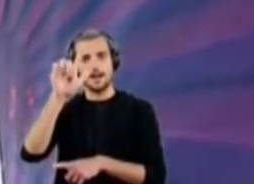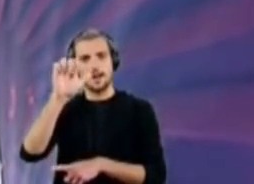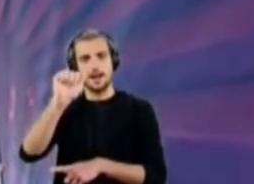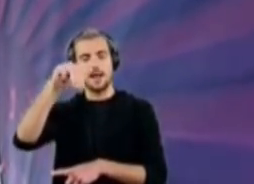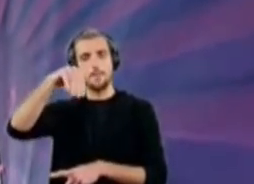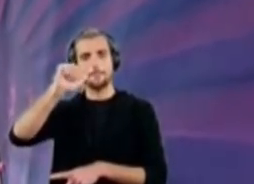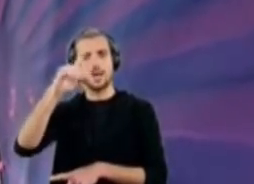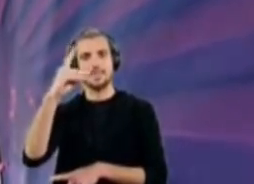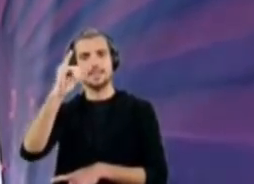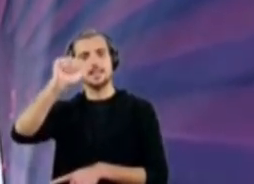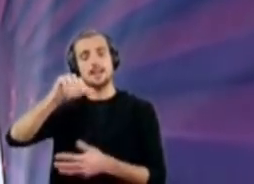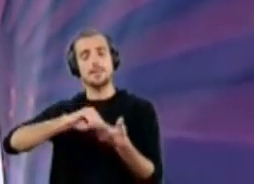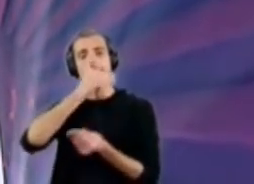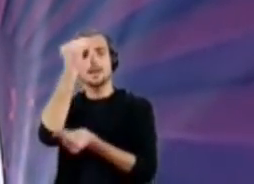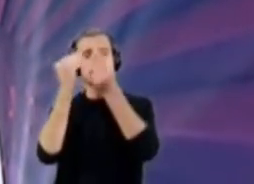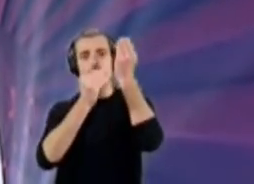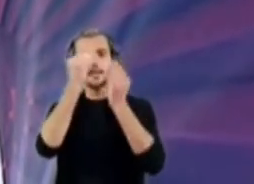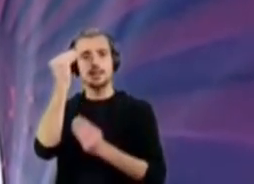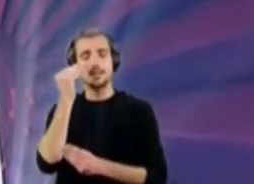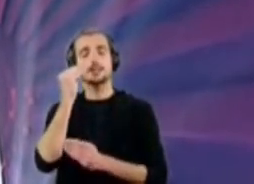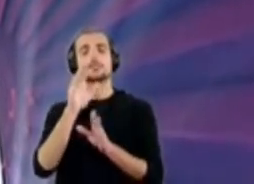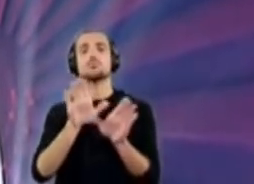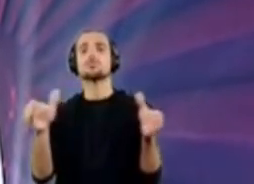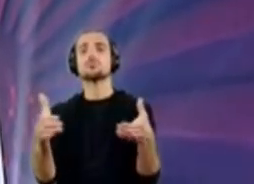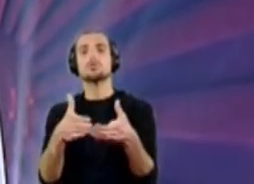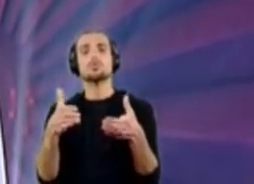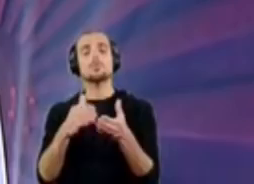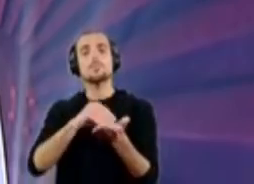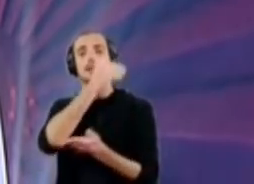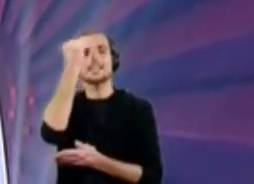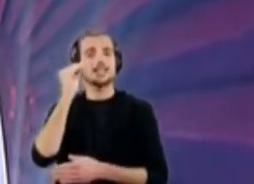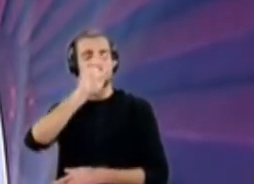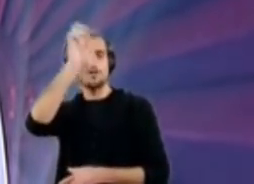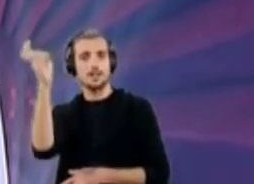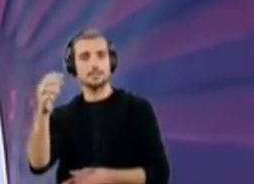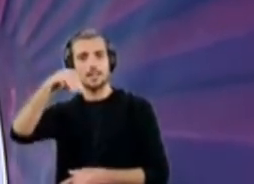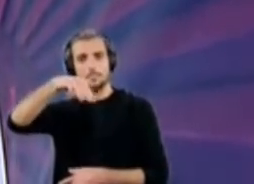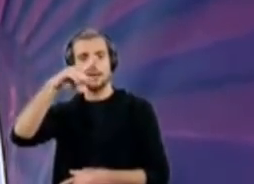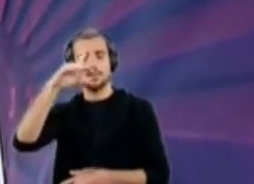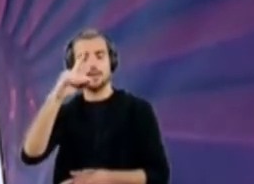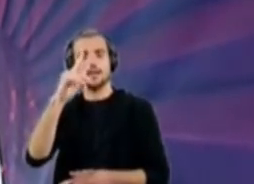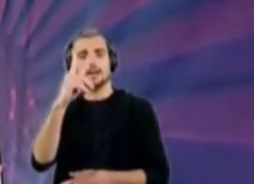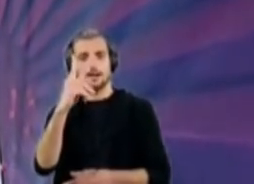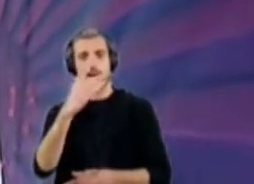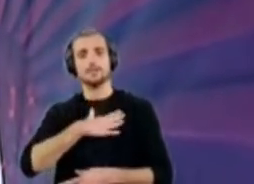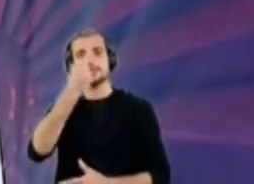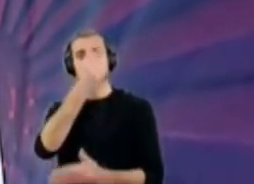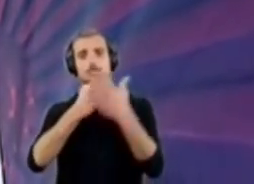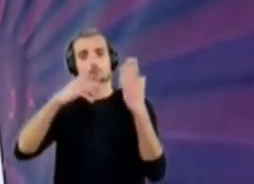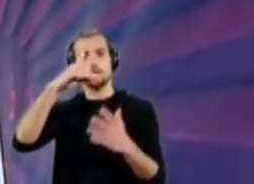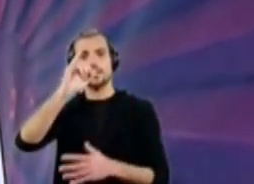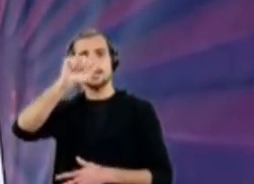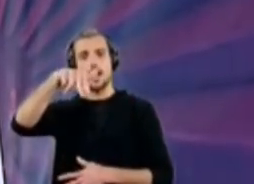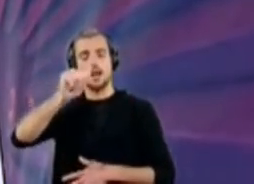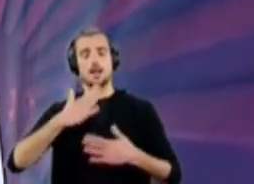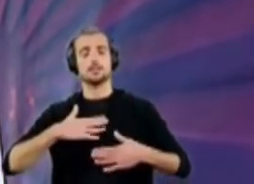Medina con un maquillaje de maquilladoras MDK, con un diseño de Diana Armario y con el